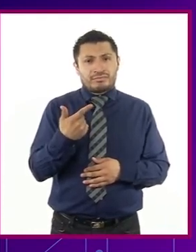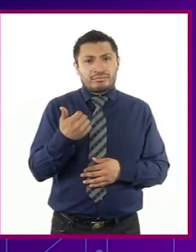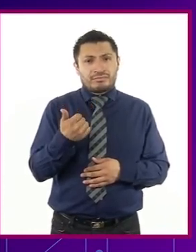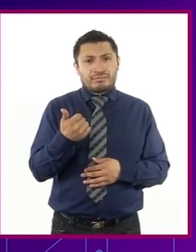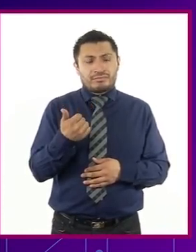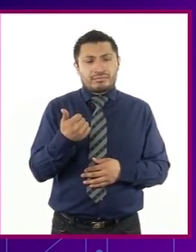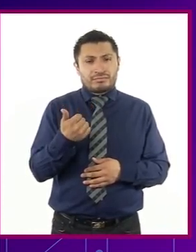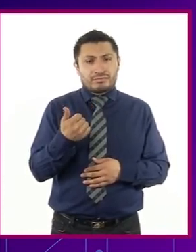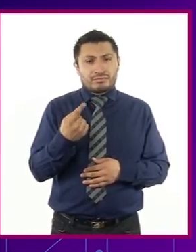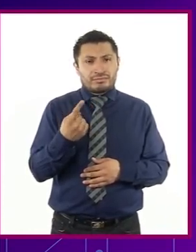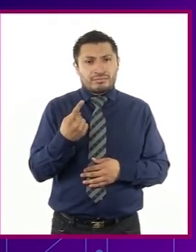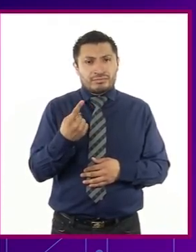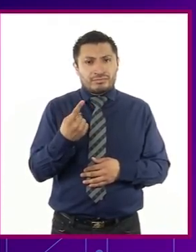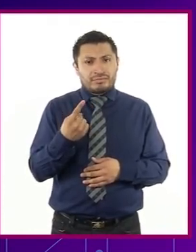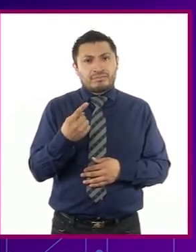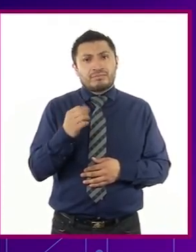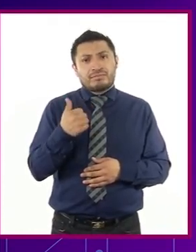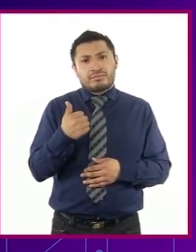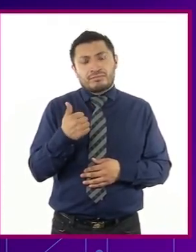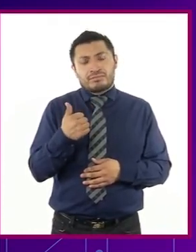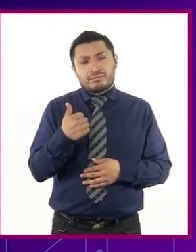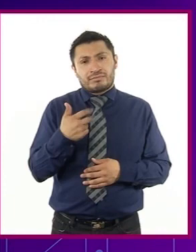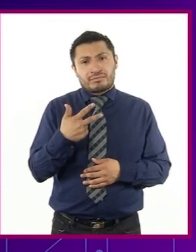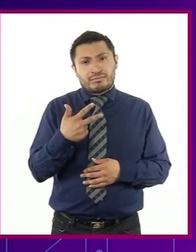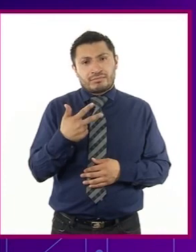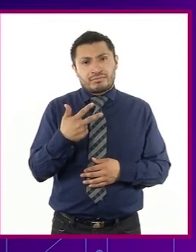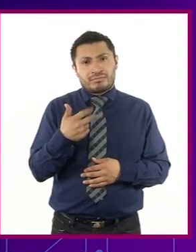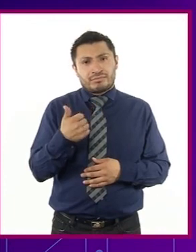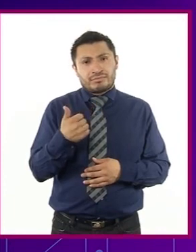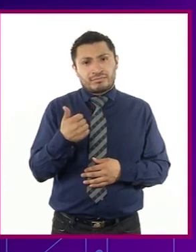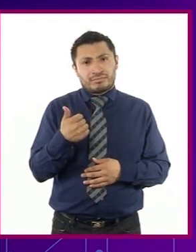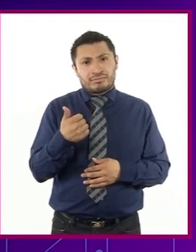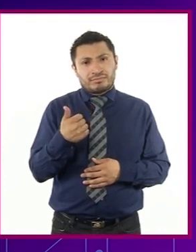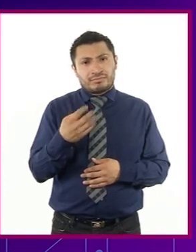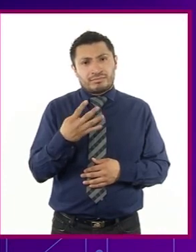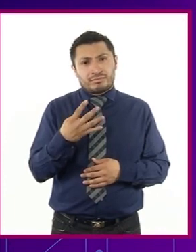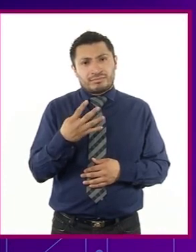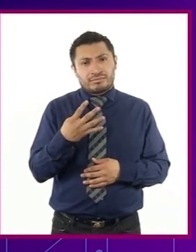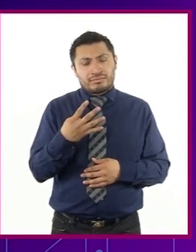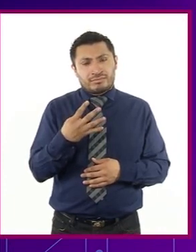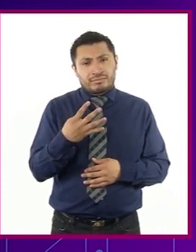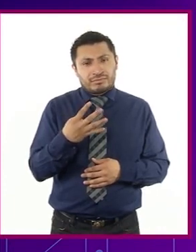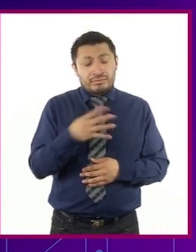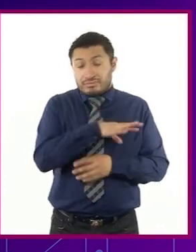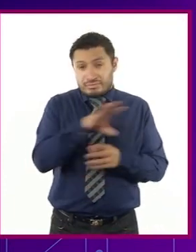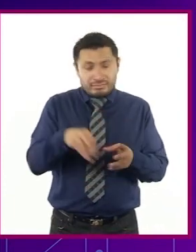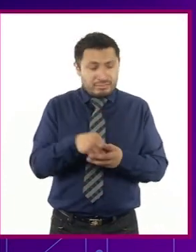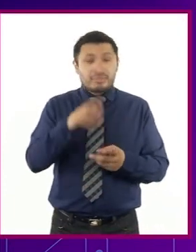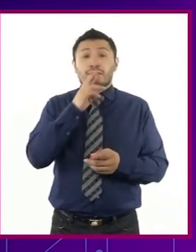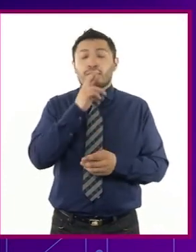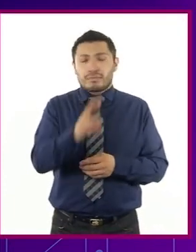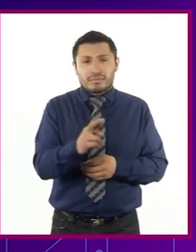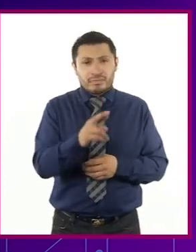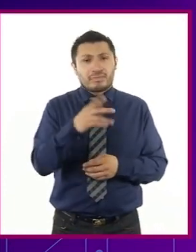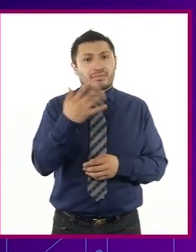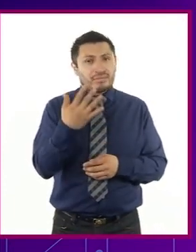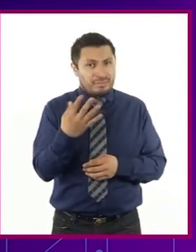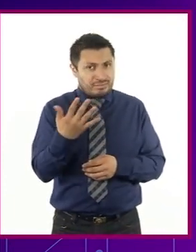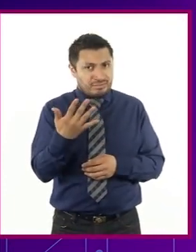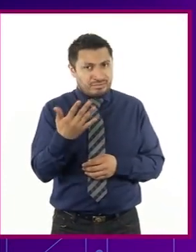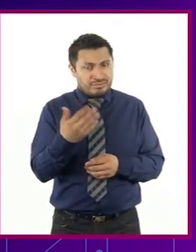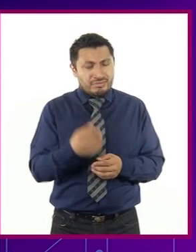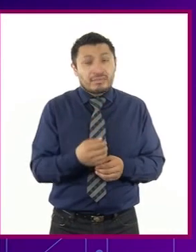6, 1, 6, 8, 6, 4, que sumados dan un total de